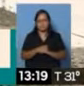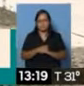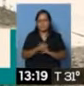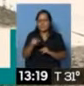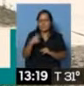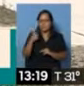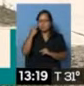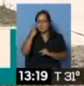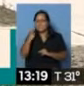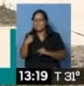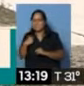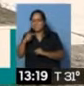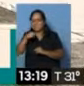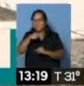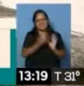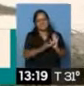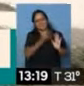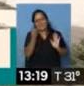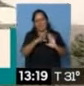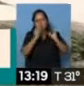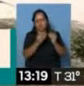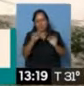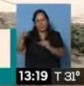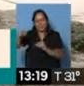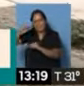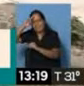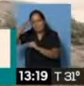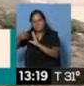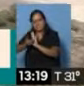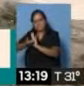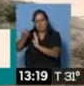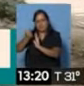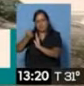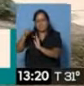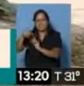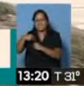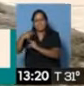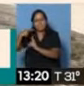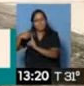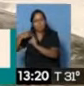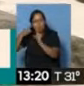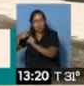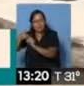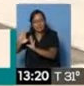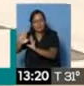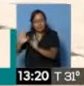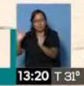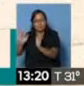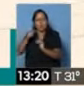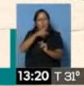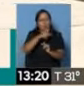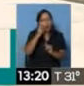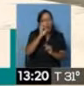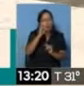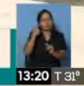positivo para ustedes porque que eso también haría que las las comisarías tengan menos internos y vayan trasladándose a gorriti Sí